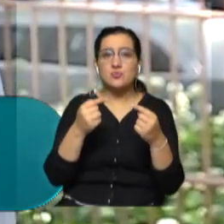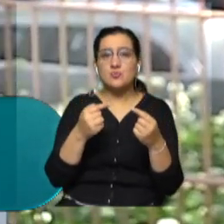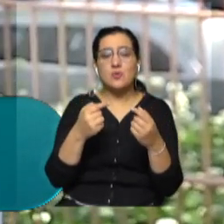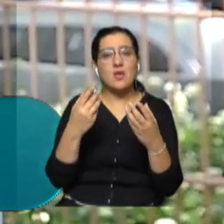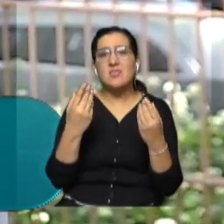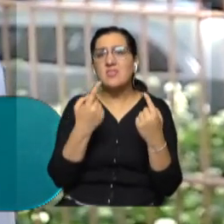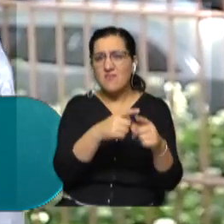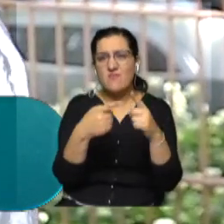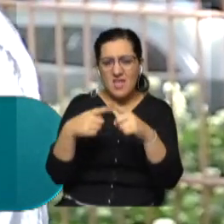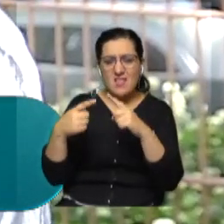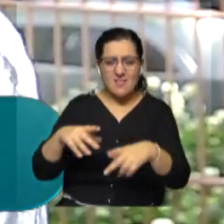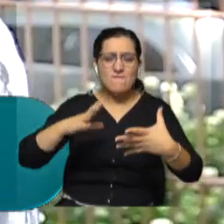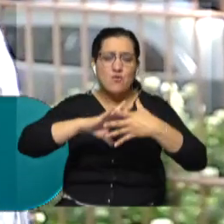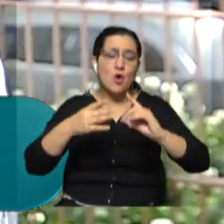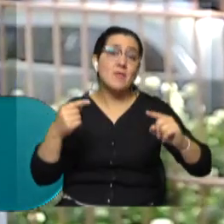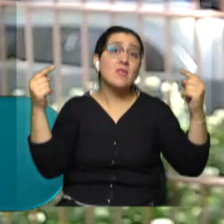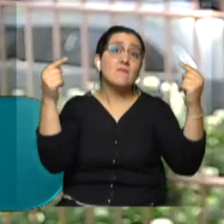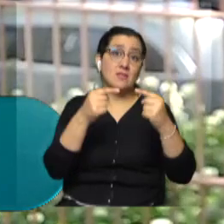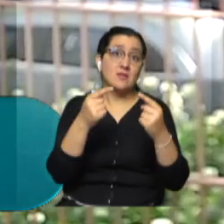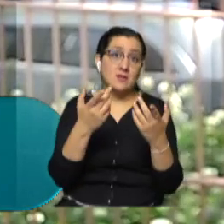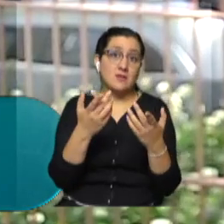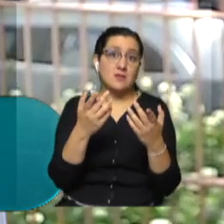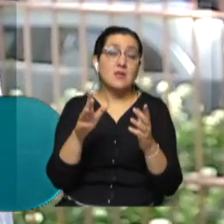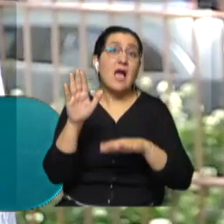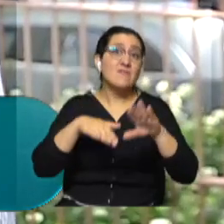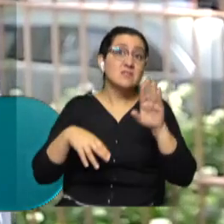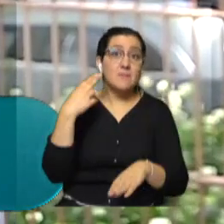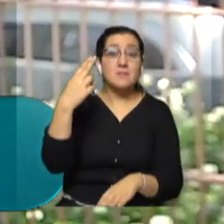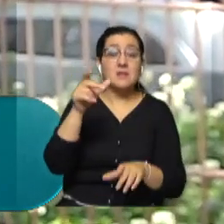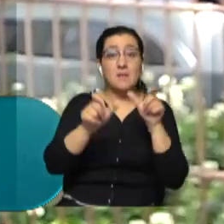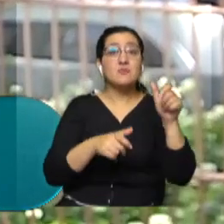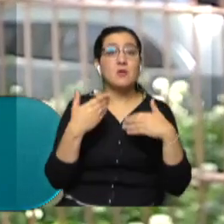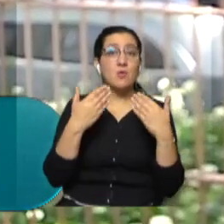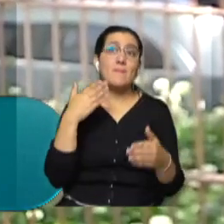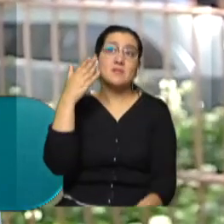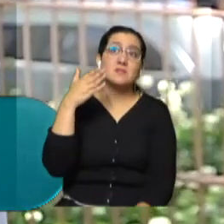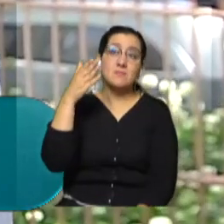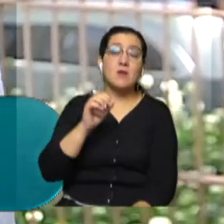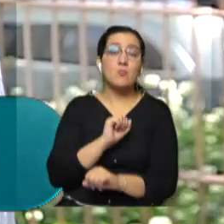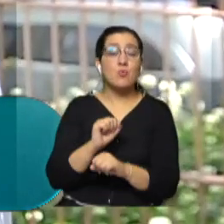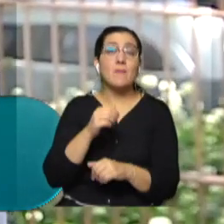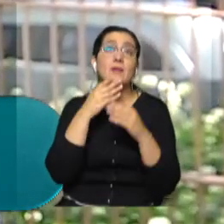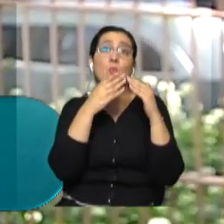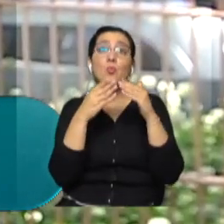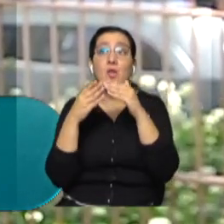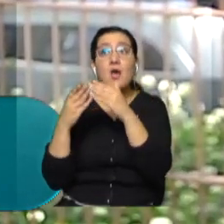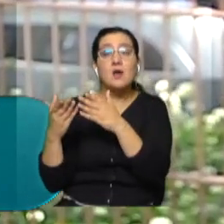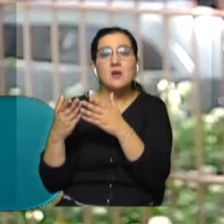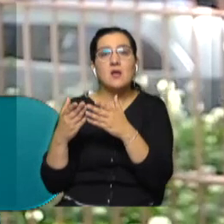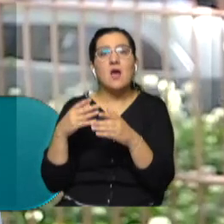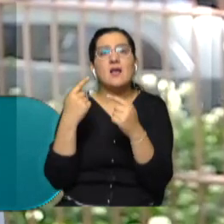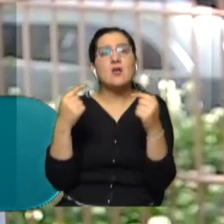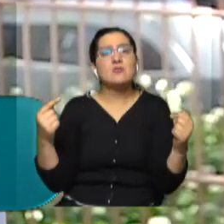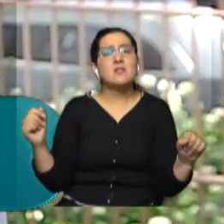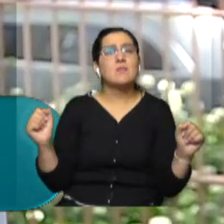sinfín de maneras, de tipos de debate, en los que inclusive a veces se permite que el público pueda participar, que pueda hacer alguna pregunta? ¿A qué cosas le